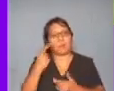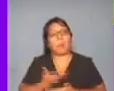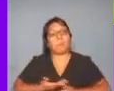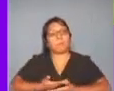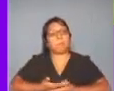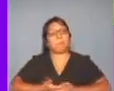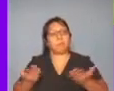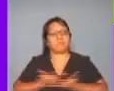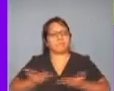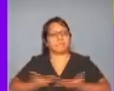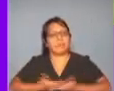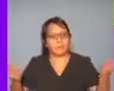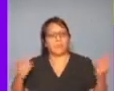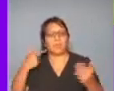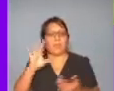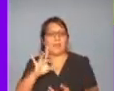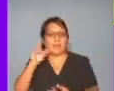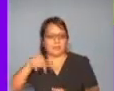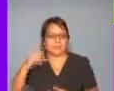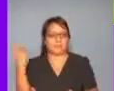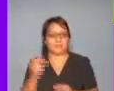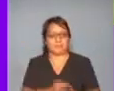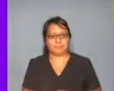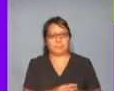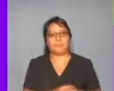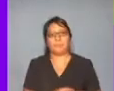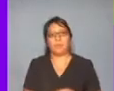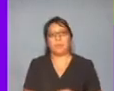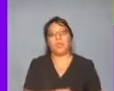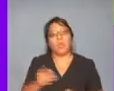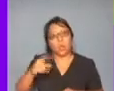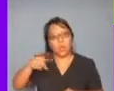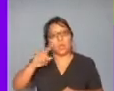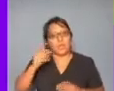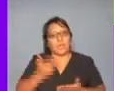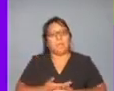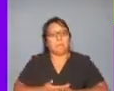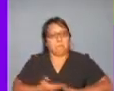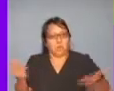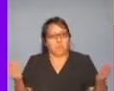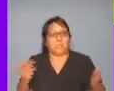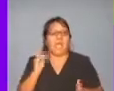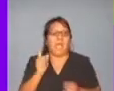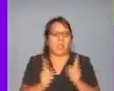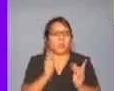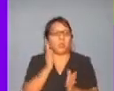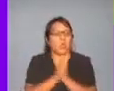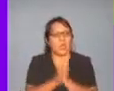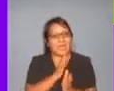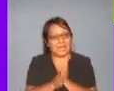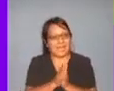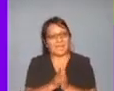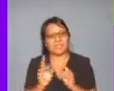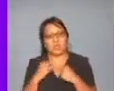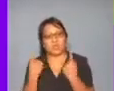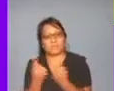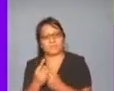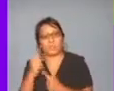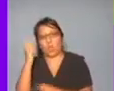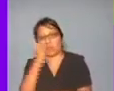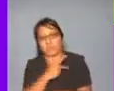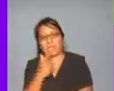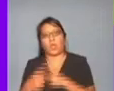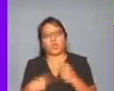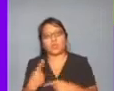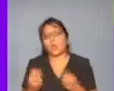de la promoción, ustedes se habían lanzado algunos paquetes donde se daba algunos de manera gratuita junto con la Cámara de Hoteles. ¿Eso va a continuar?